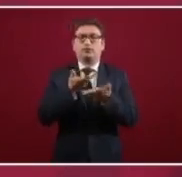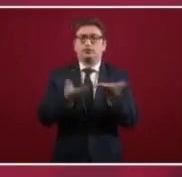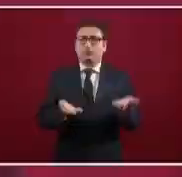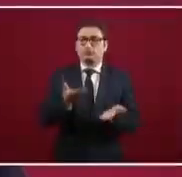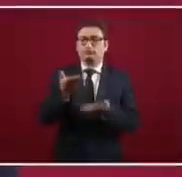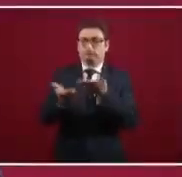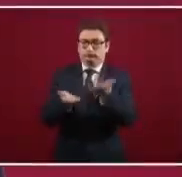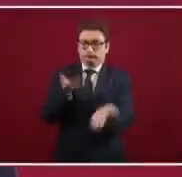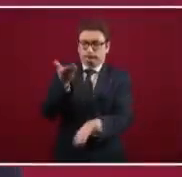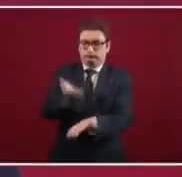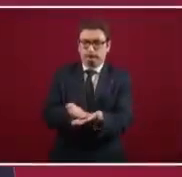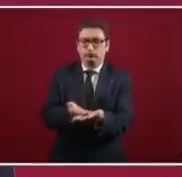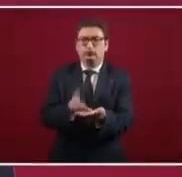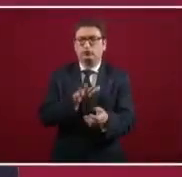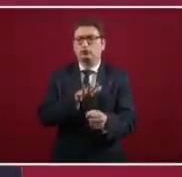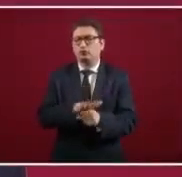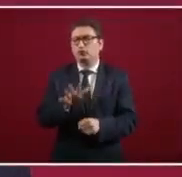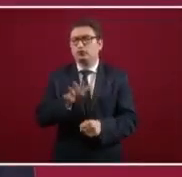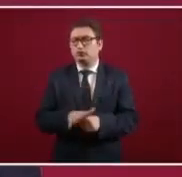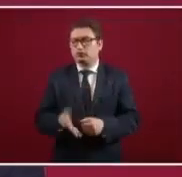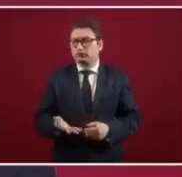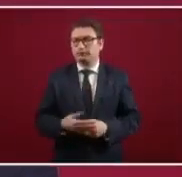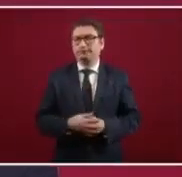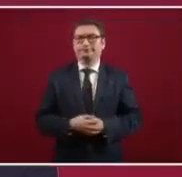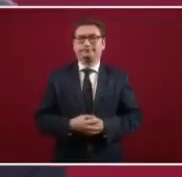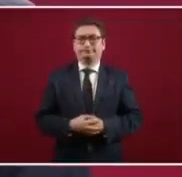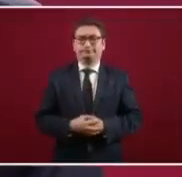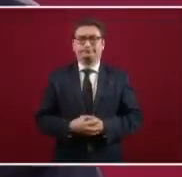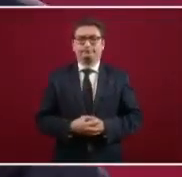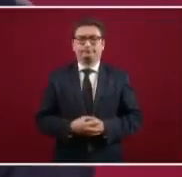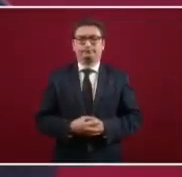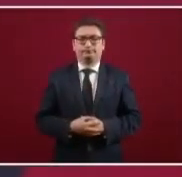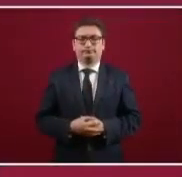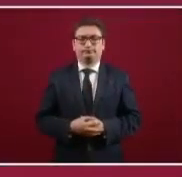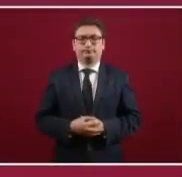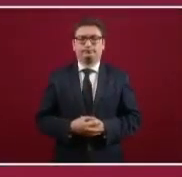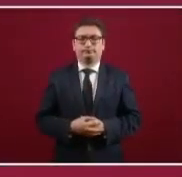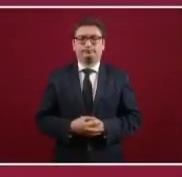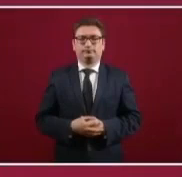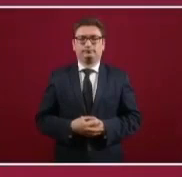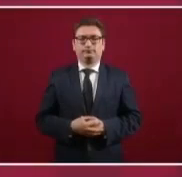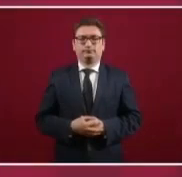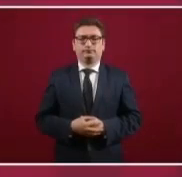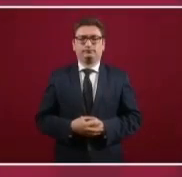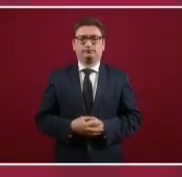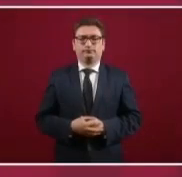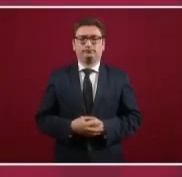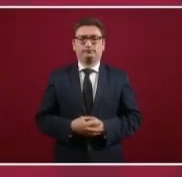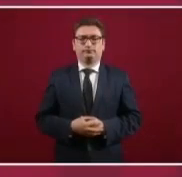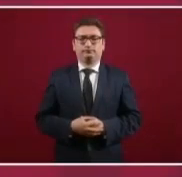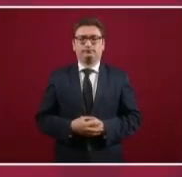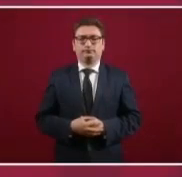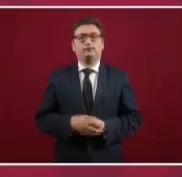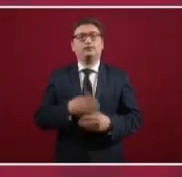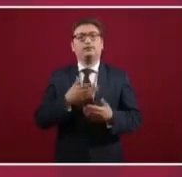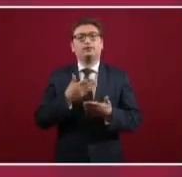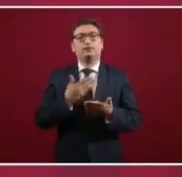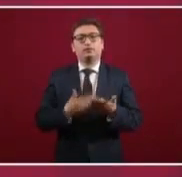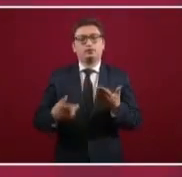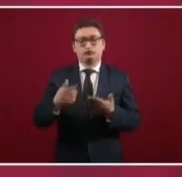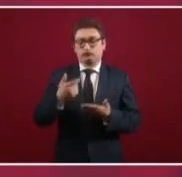propuesta de y redefinir prioridades presupuestales